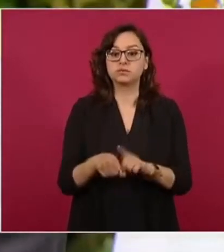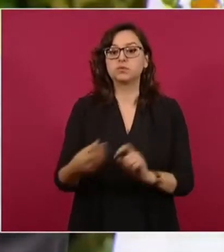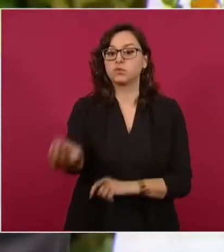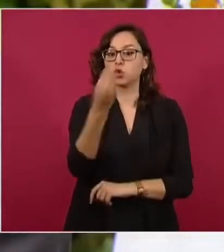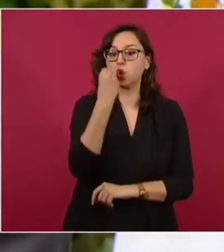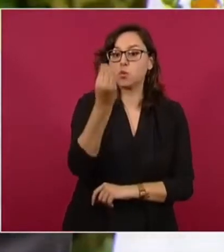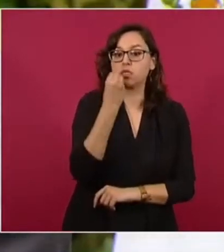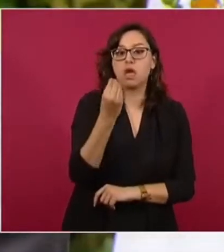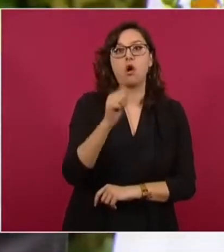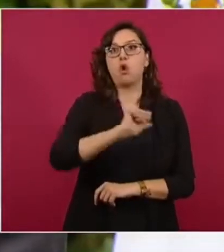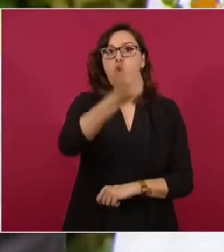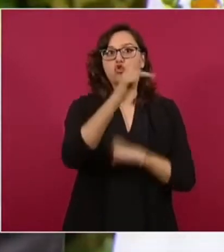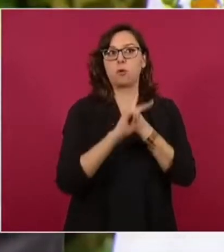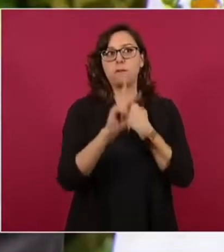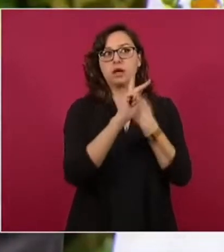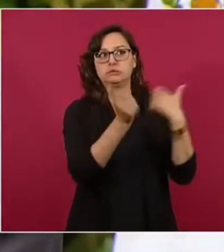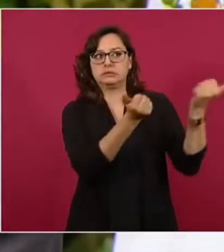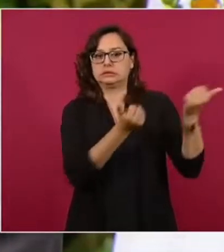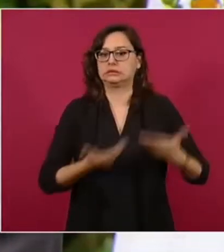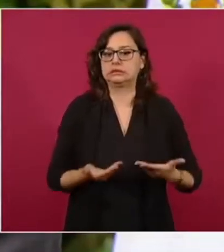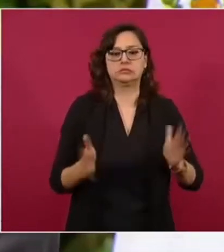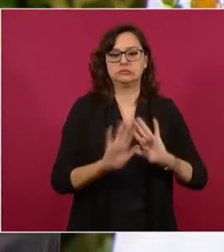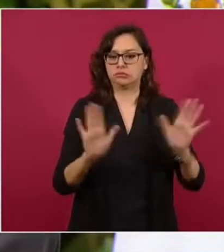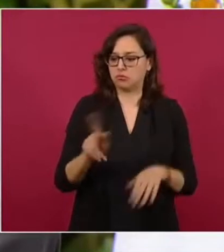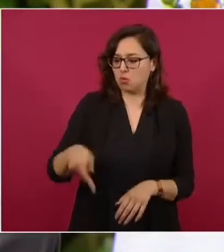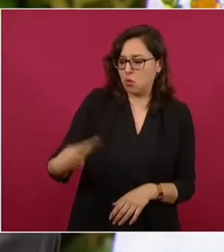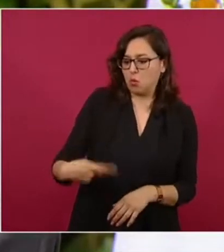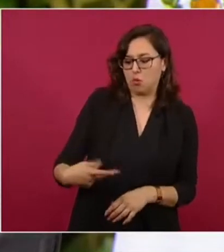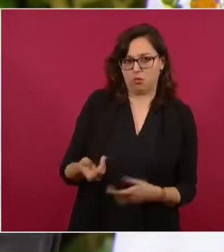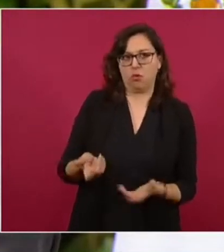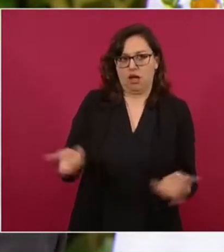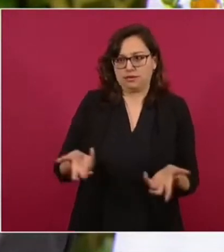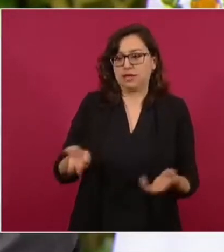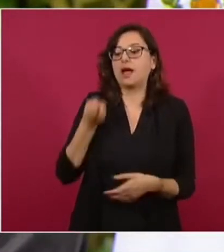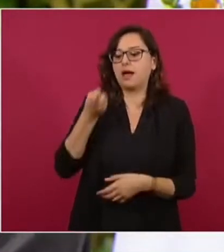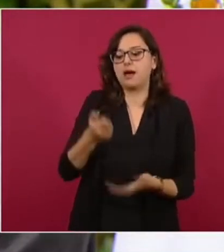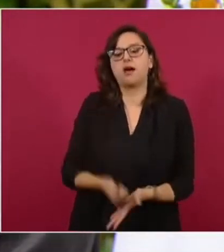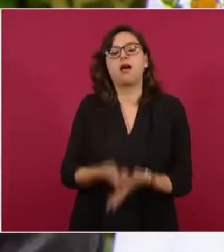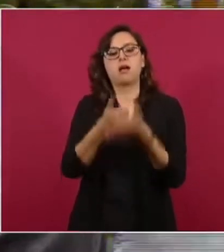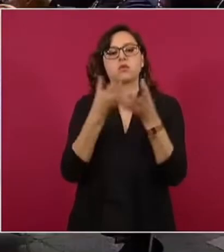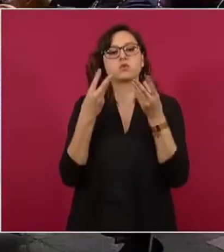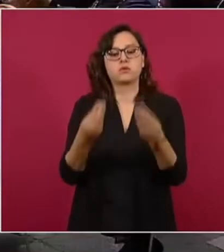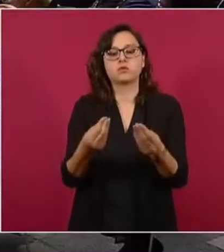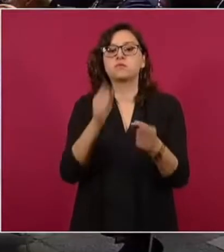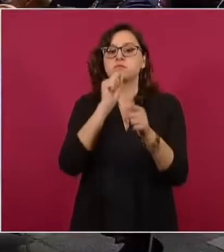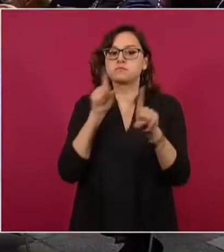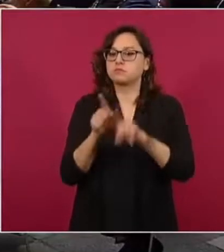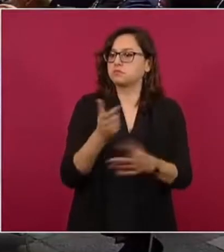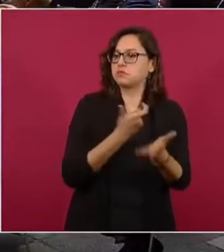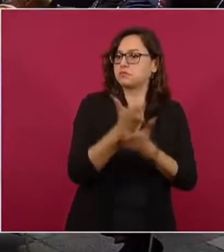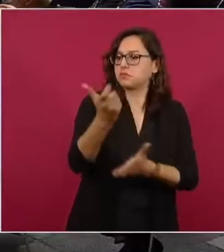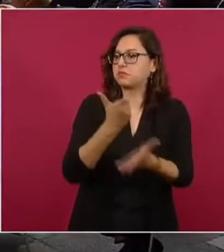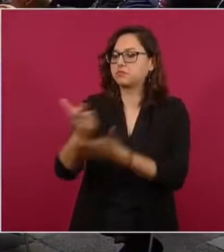básica. Es un hecho que los precios de garantía, el apoyo directo a campesinos y